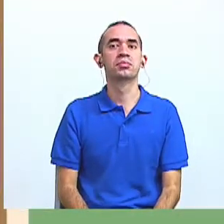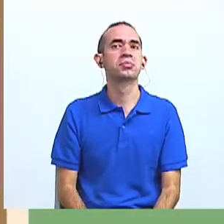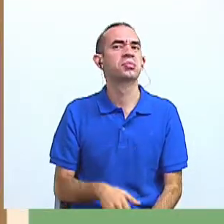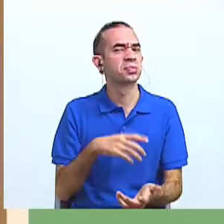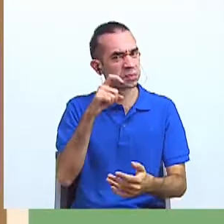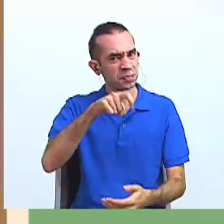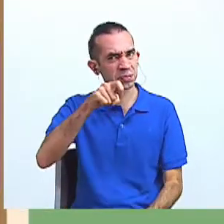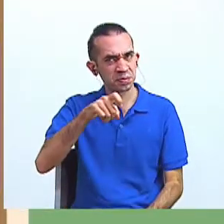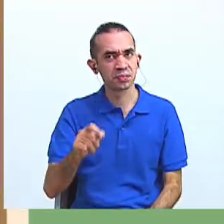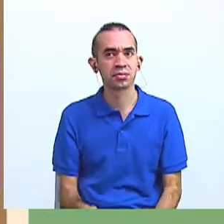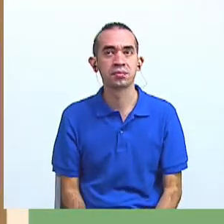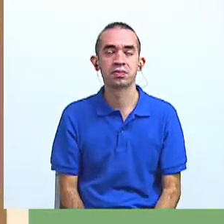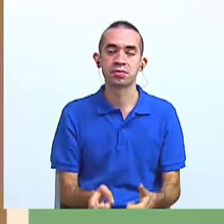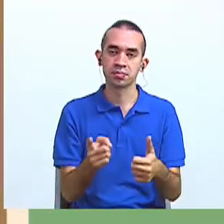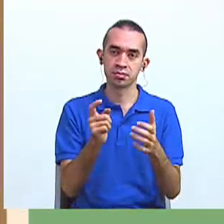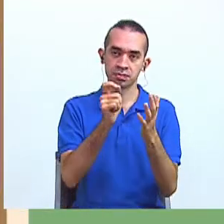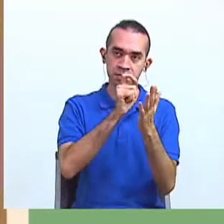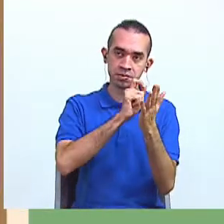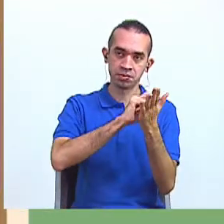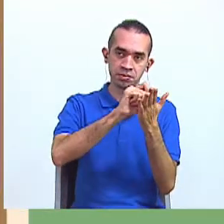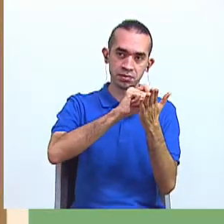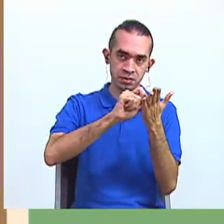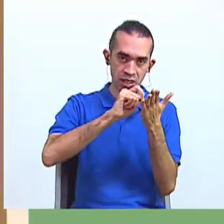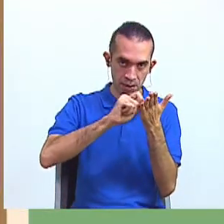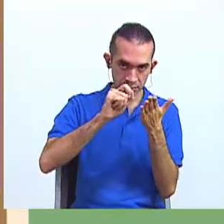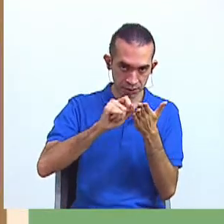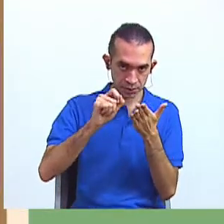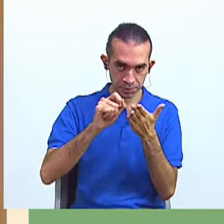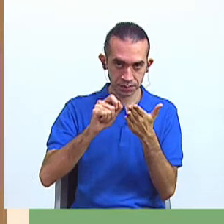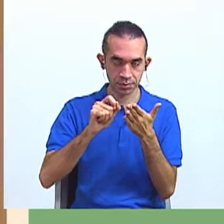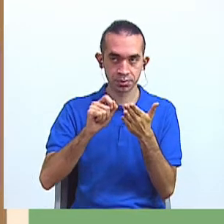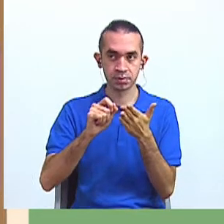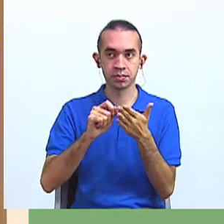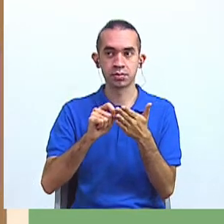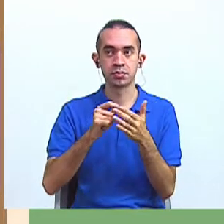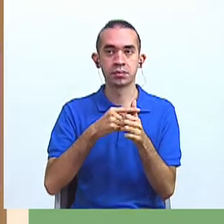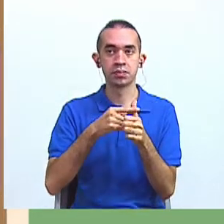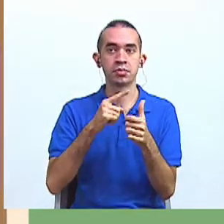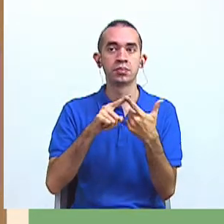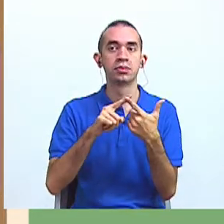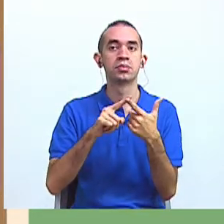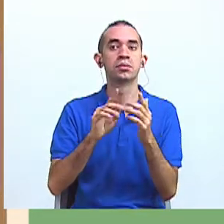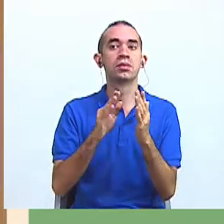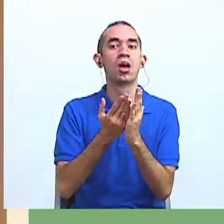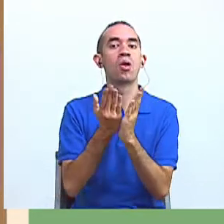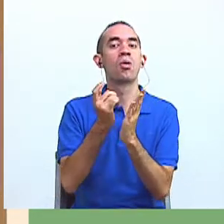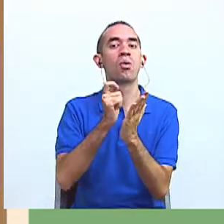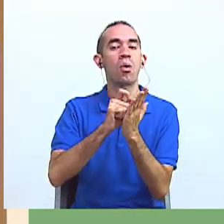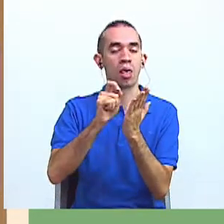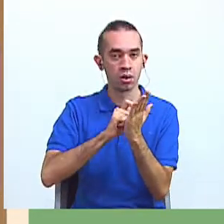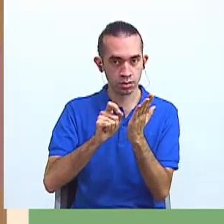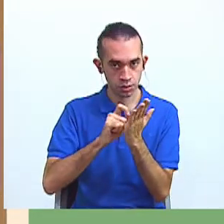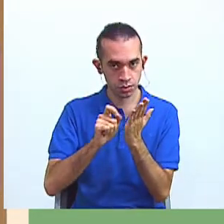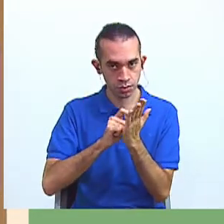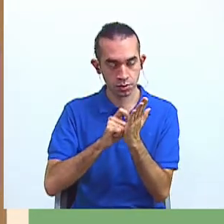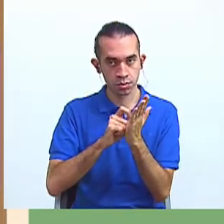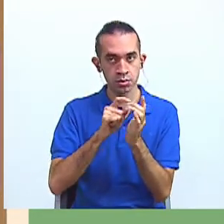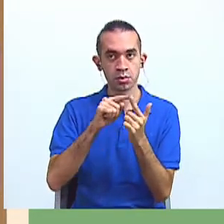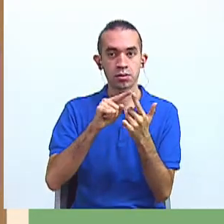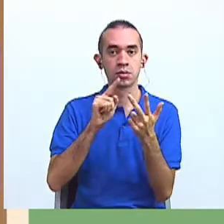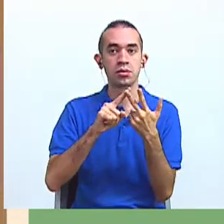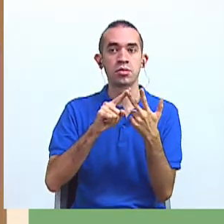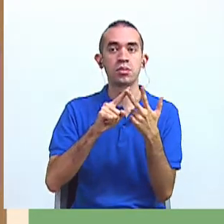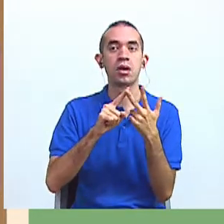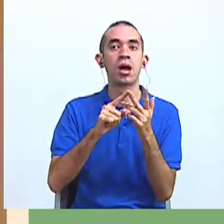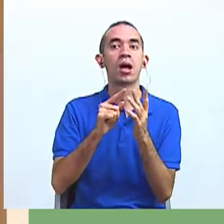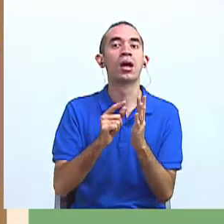a requerir? Un lápiz, por supuesto, para la toma de apuntes, el cuaderno, ¿sí? Las guías